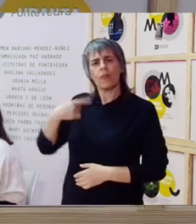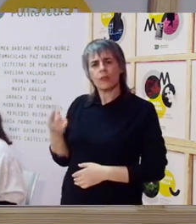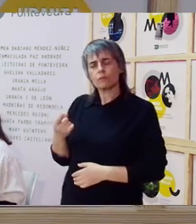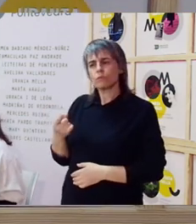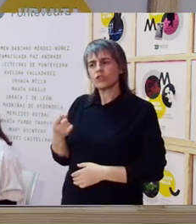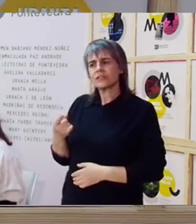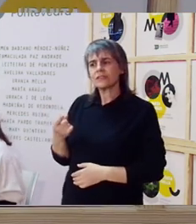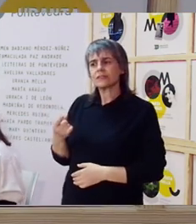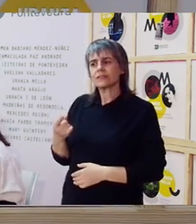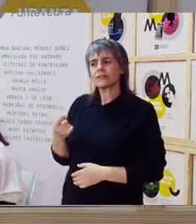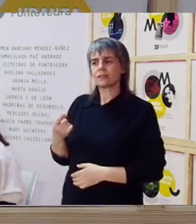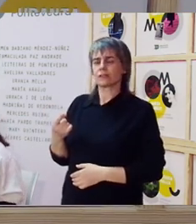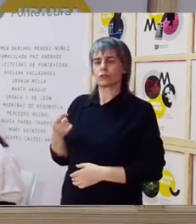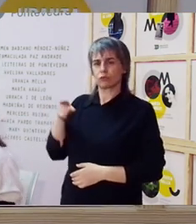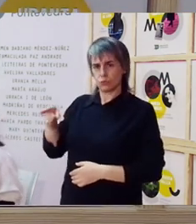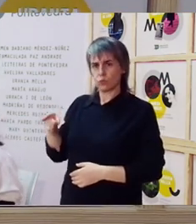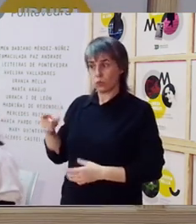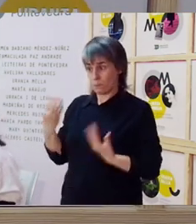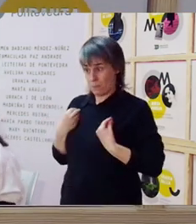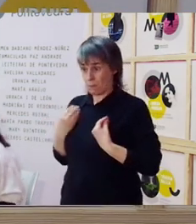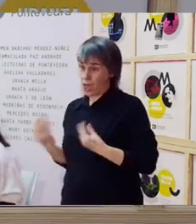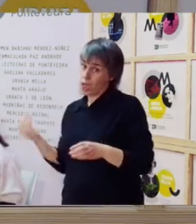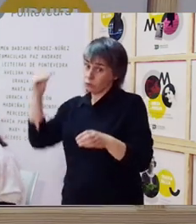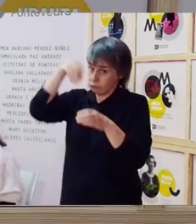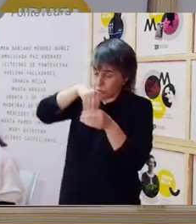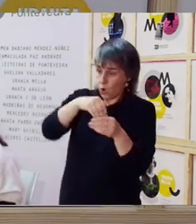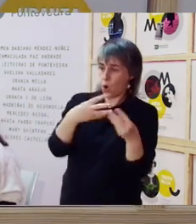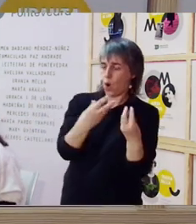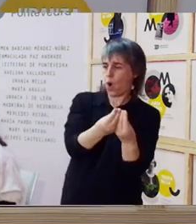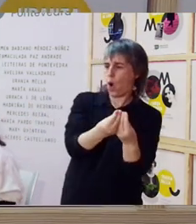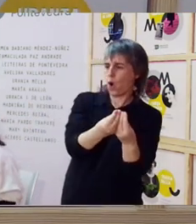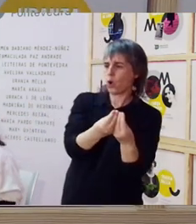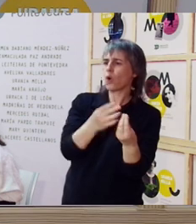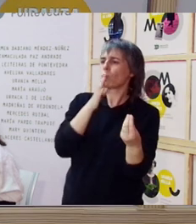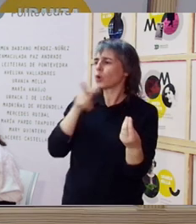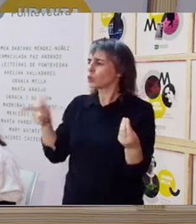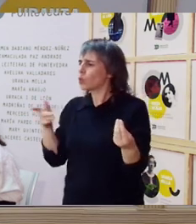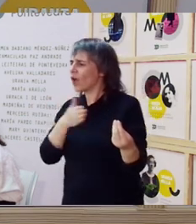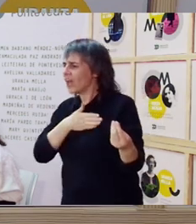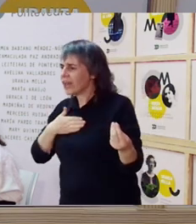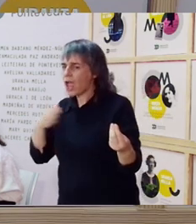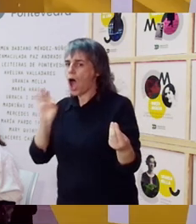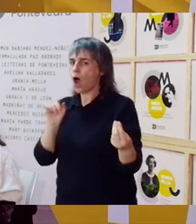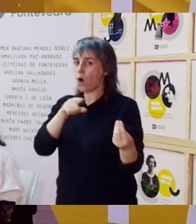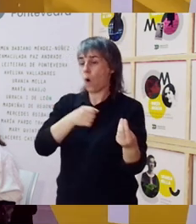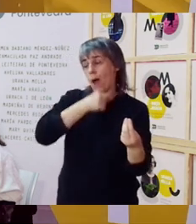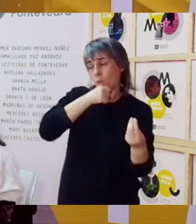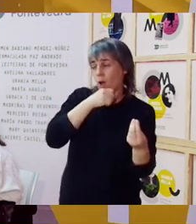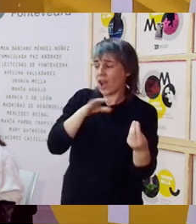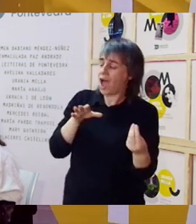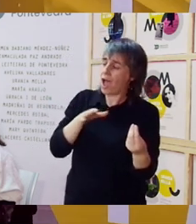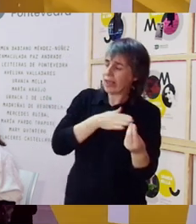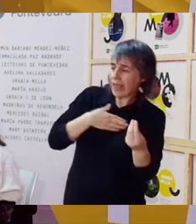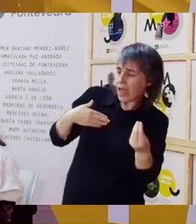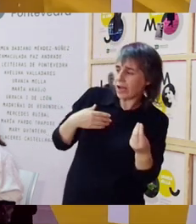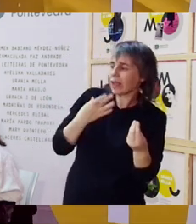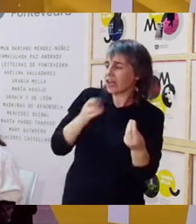vivir con ela. Que, sí. Como sucede iso? Pedíalo ti, decidiu no ela? Como... Pois daquela eu debía ter uns